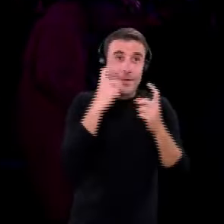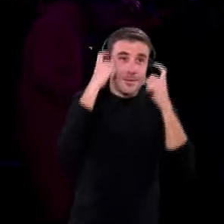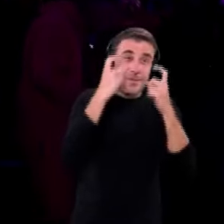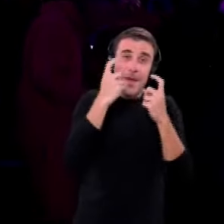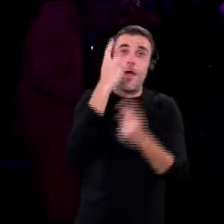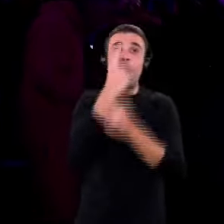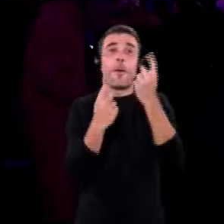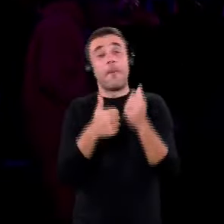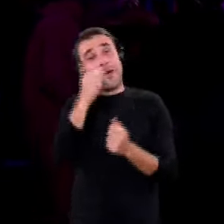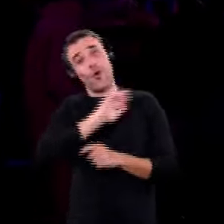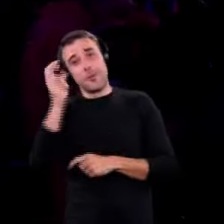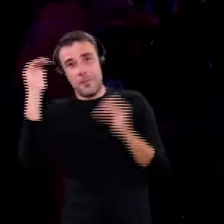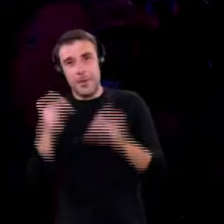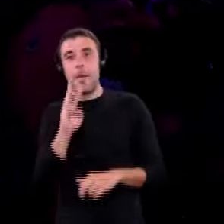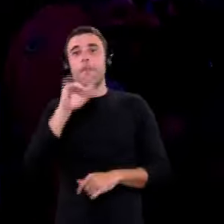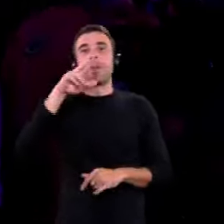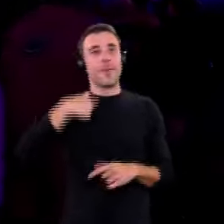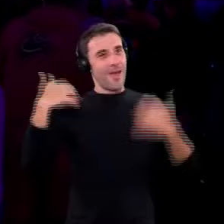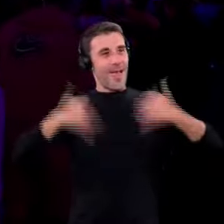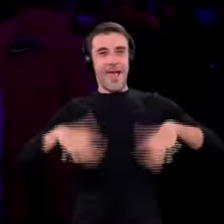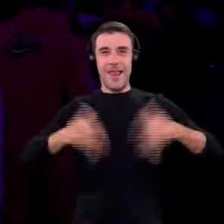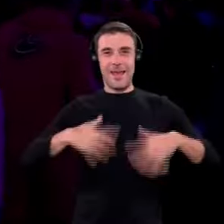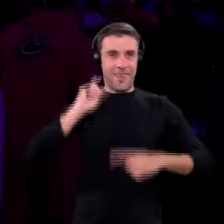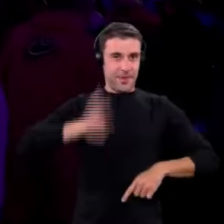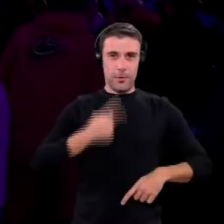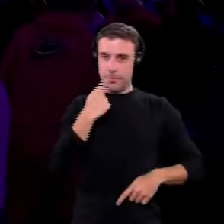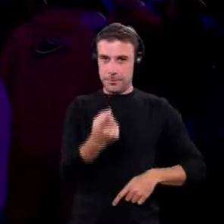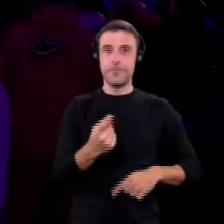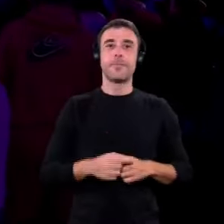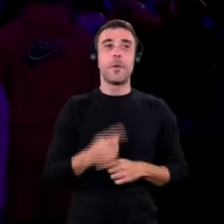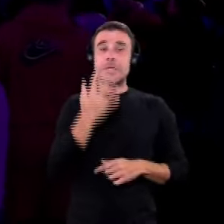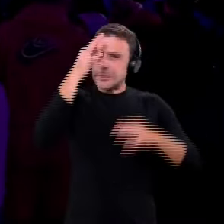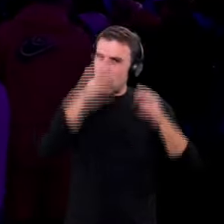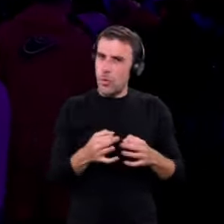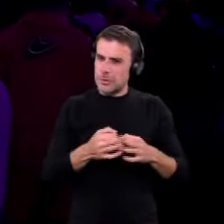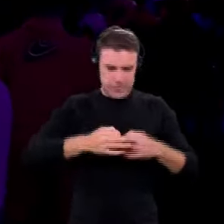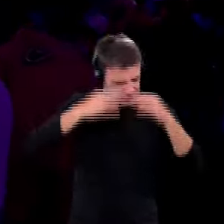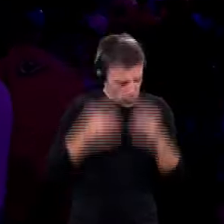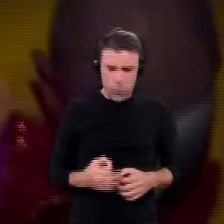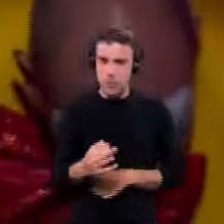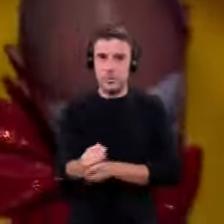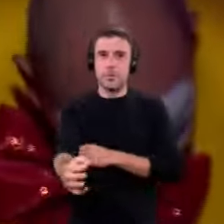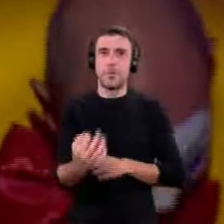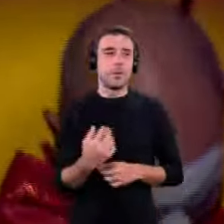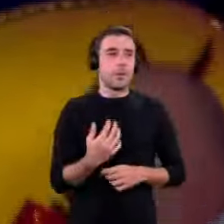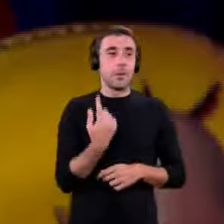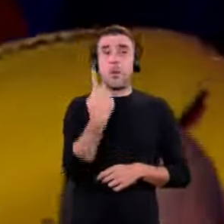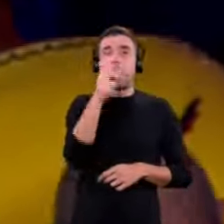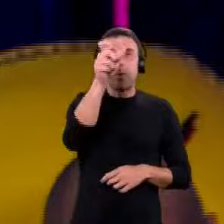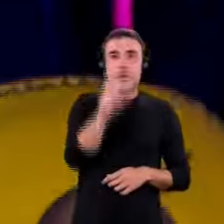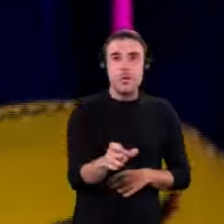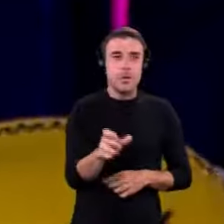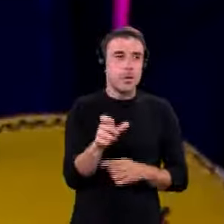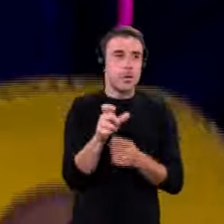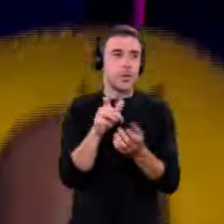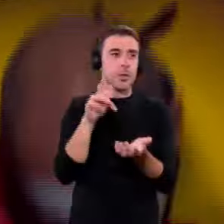Qué bonito, ¿eh? Cómo suena, qué alegría. Seguro que alguien, segurísimo, que alguien que estaba ahí tuvo